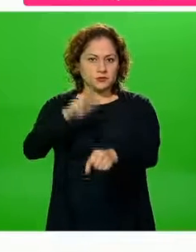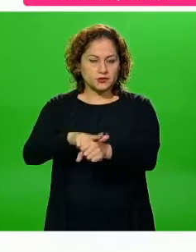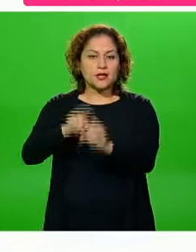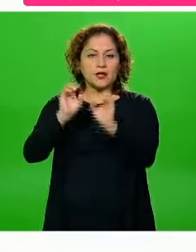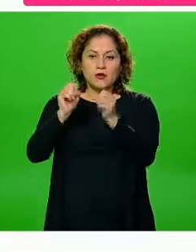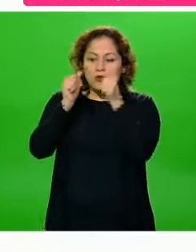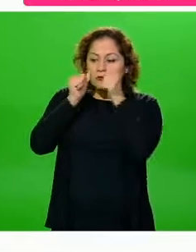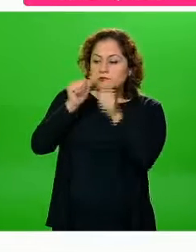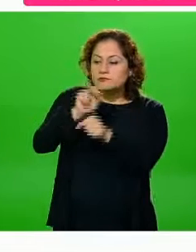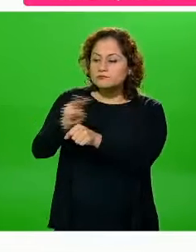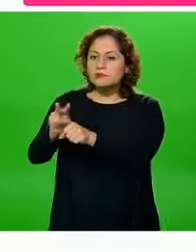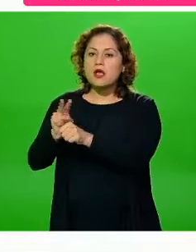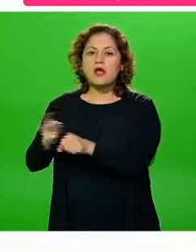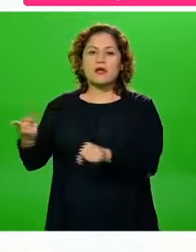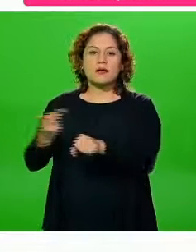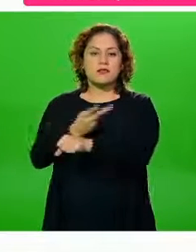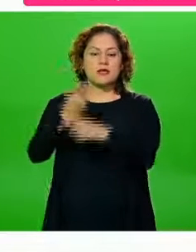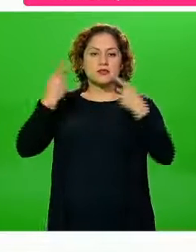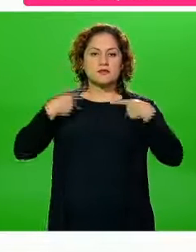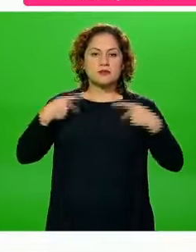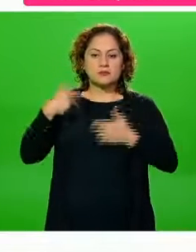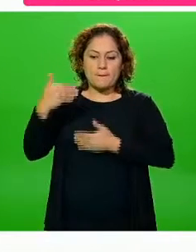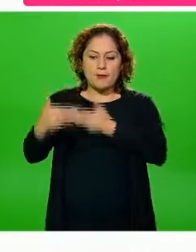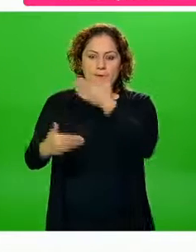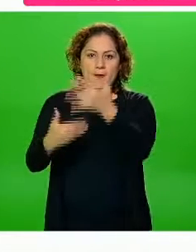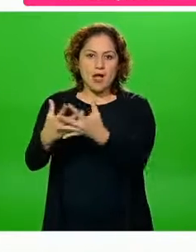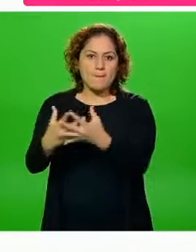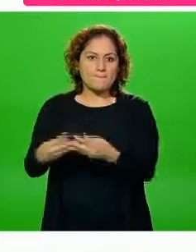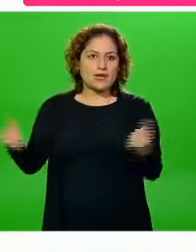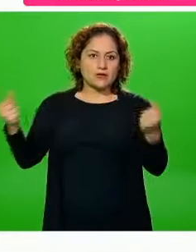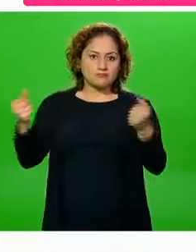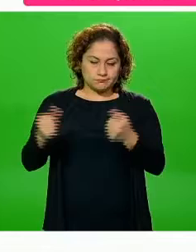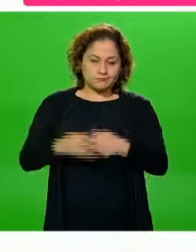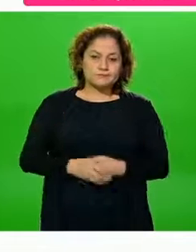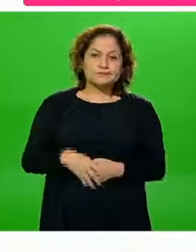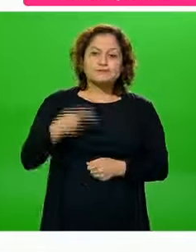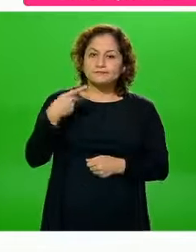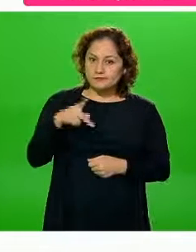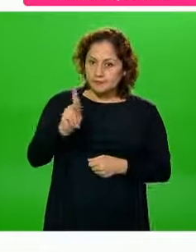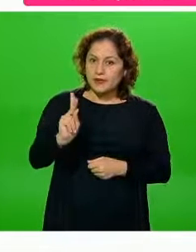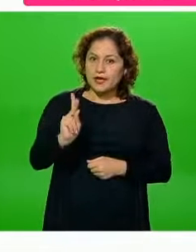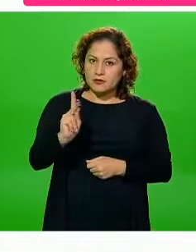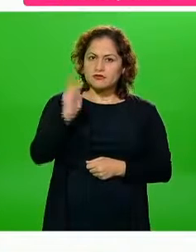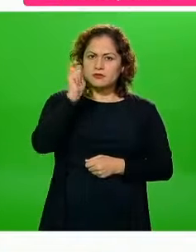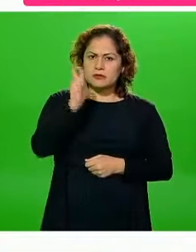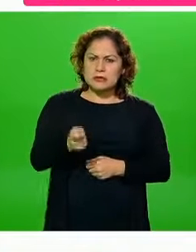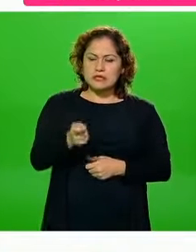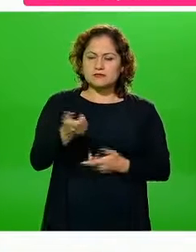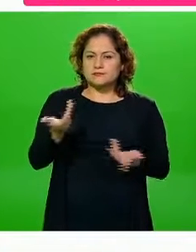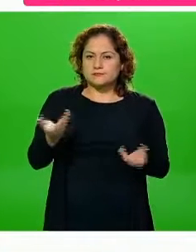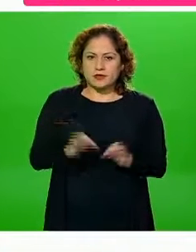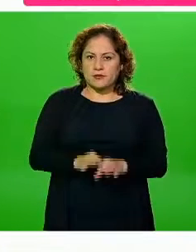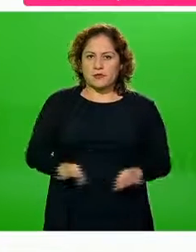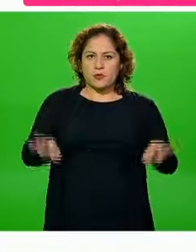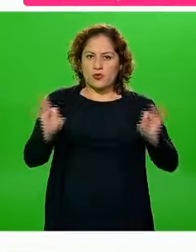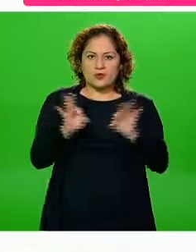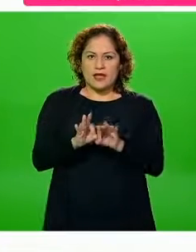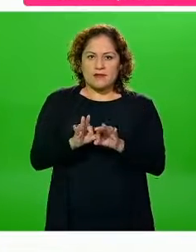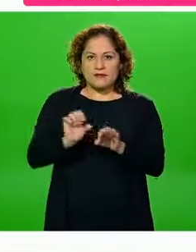de la persona hasta su recuperación. Pero entonces esto también quiere decir que el